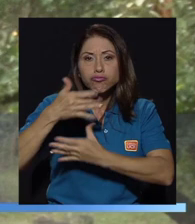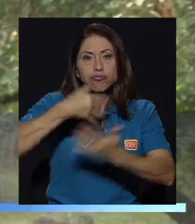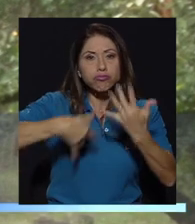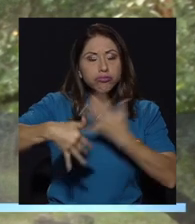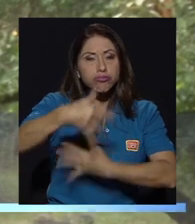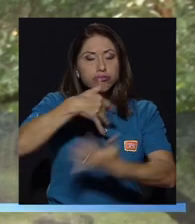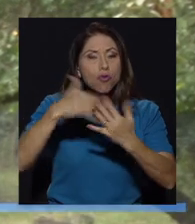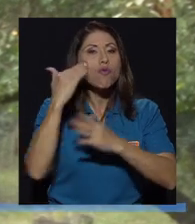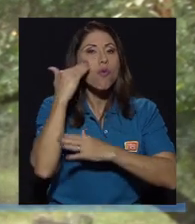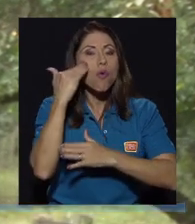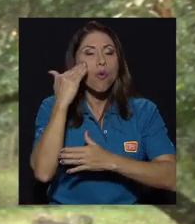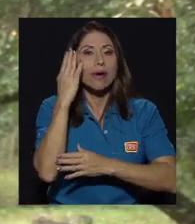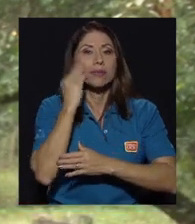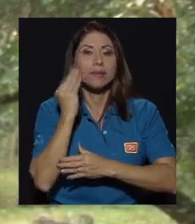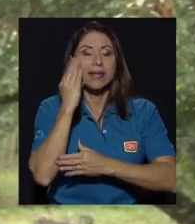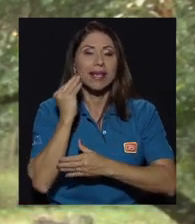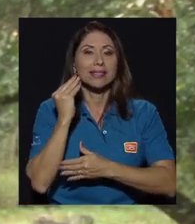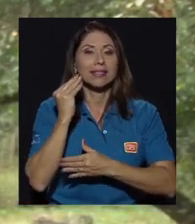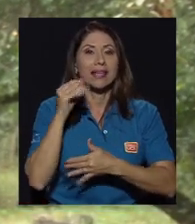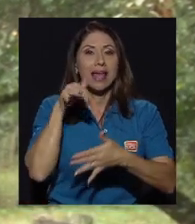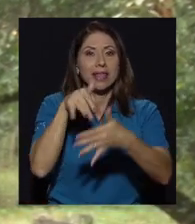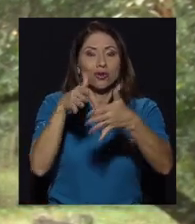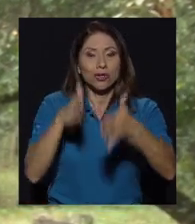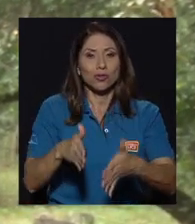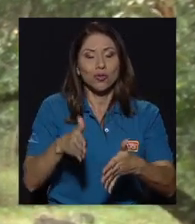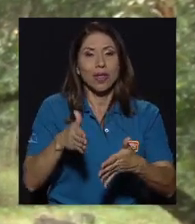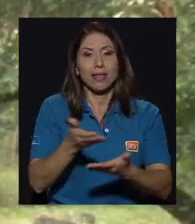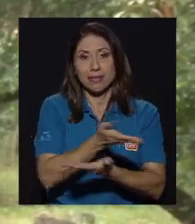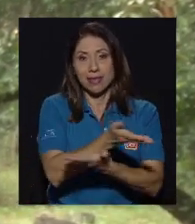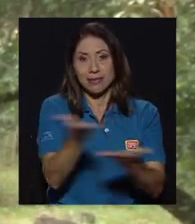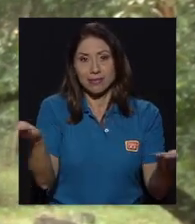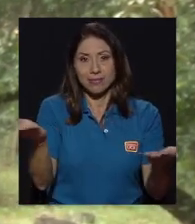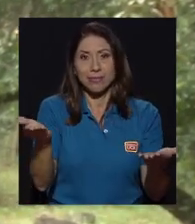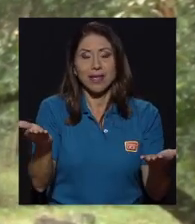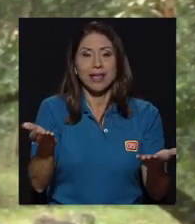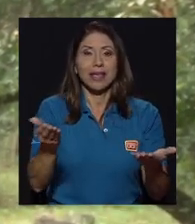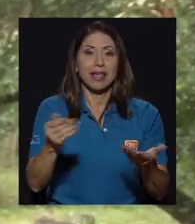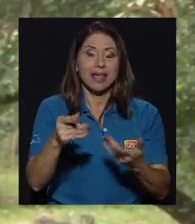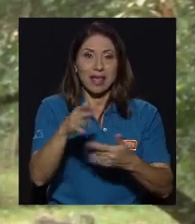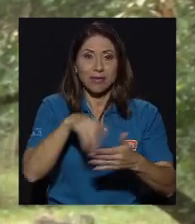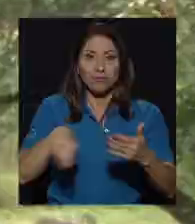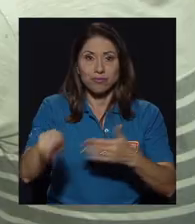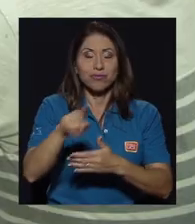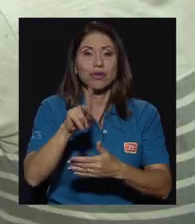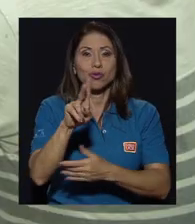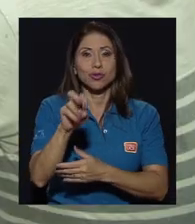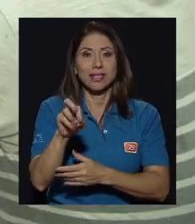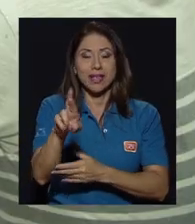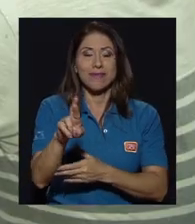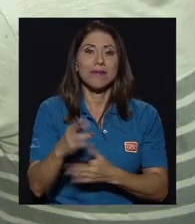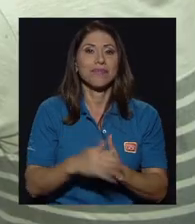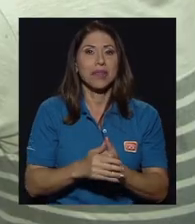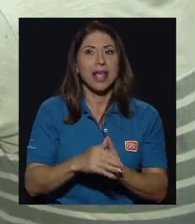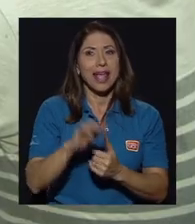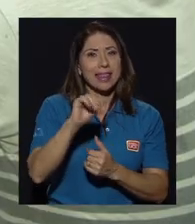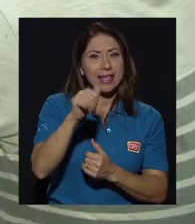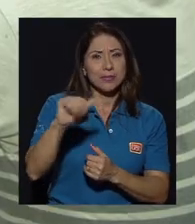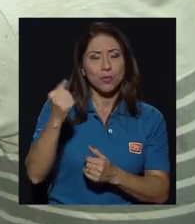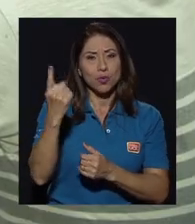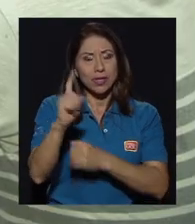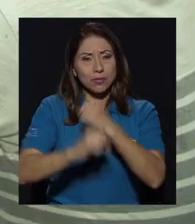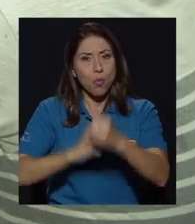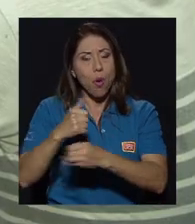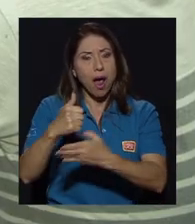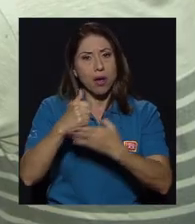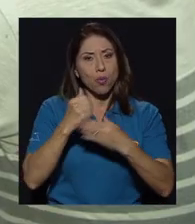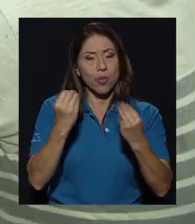las experiencias de los estudiantes que cursan en la Universidad de la UCR. Me ayudó bastante en décimo y undécimo